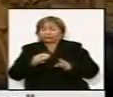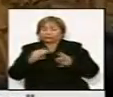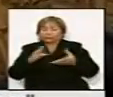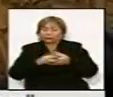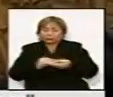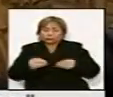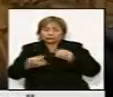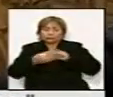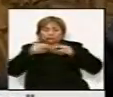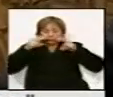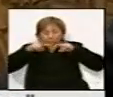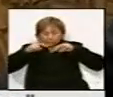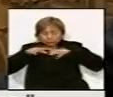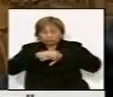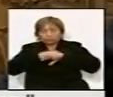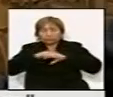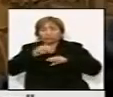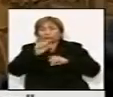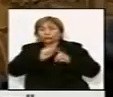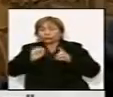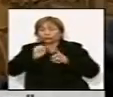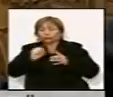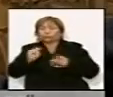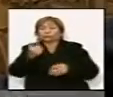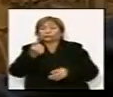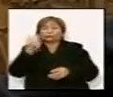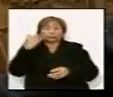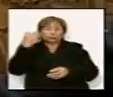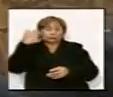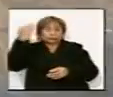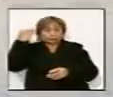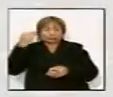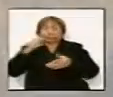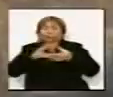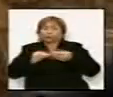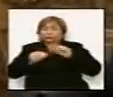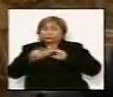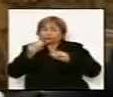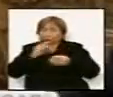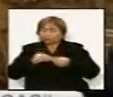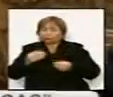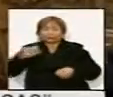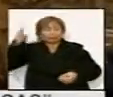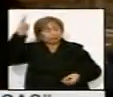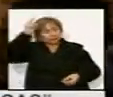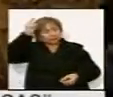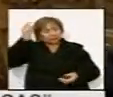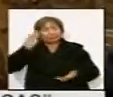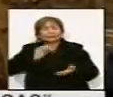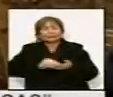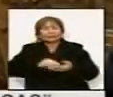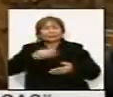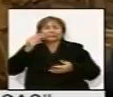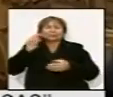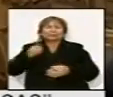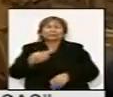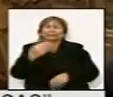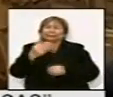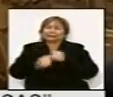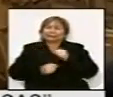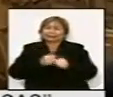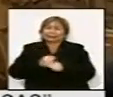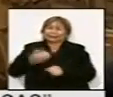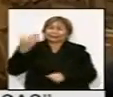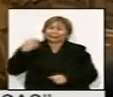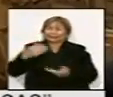cronistas, estudiosos, sociólogos, antropólogos, historiadores. Los incas conocieron 1000 años antes que se conociera